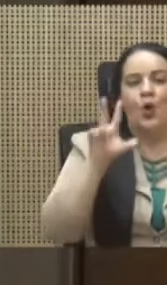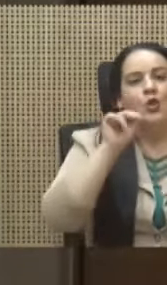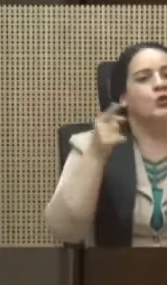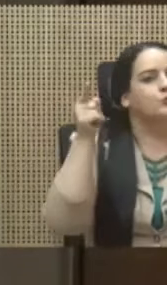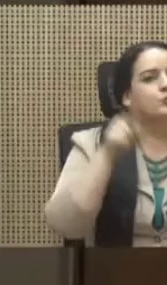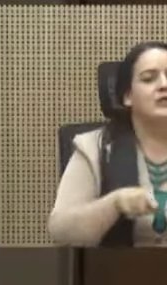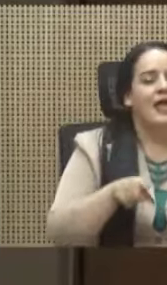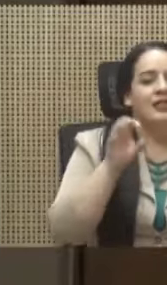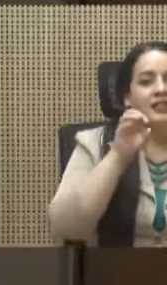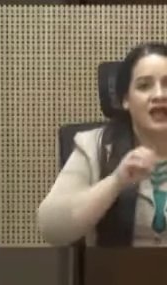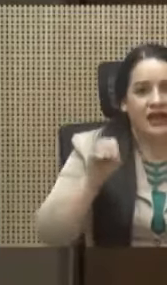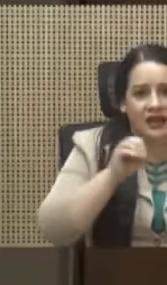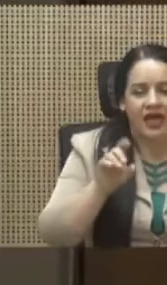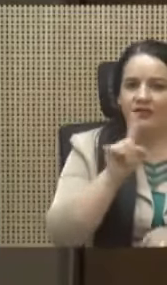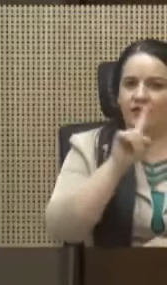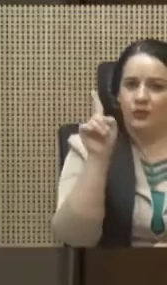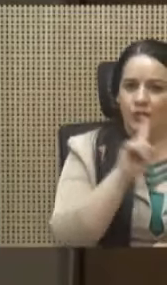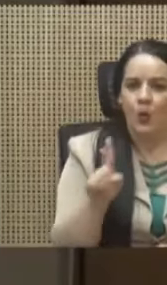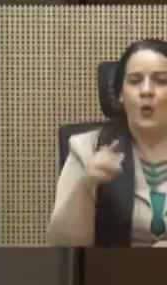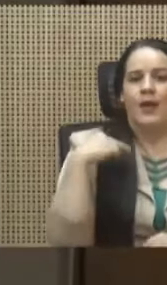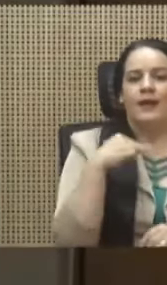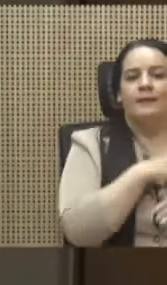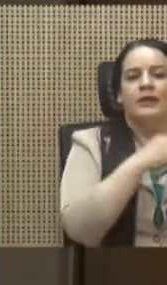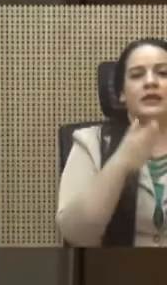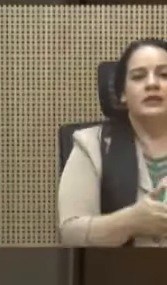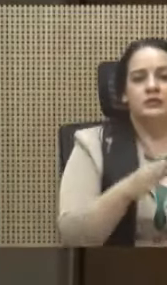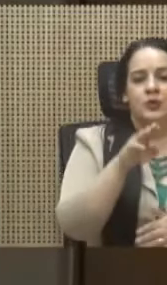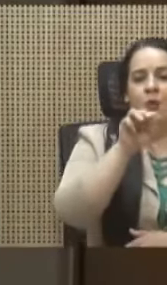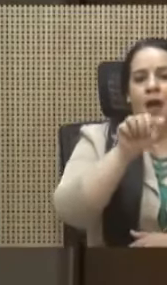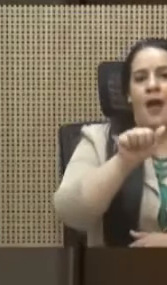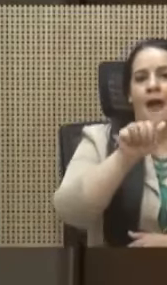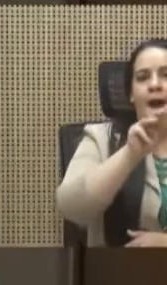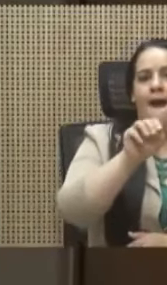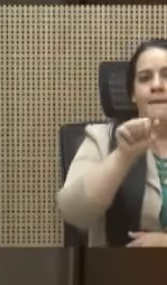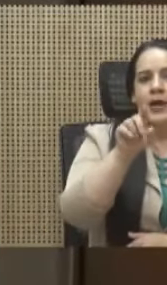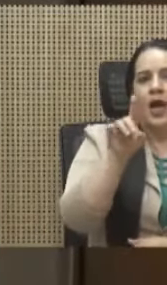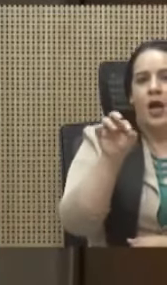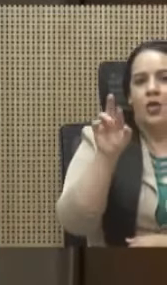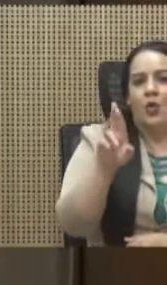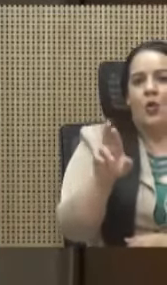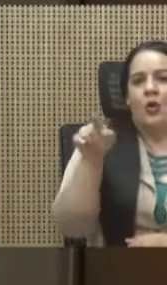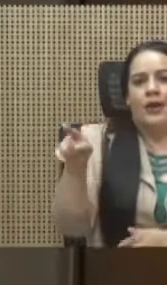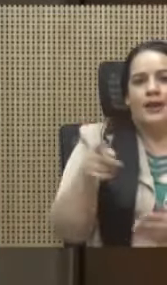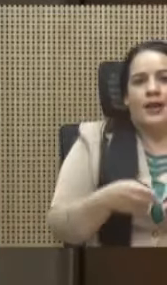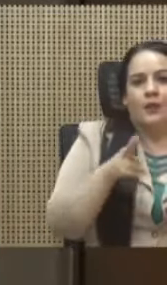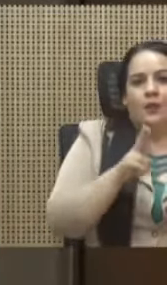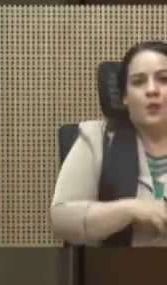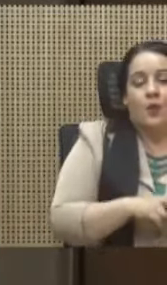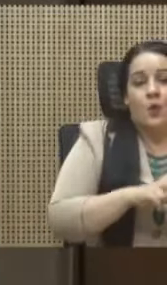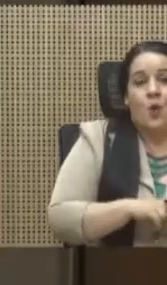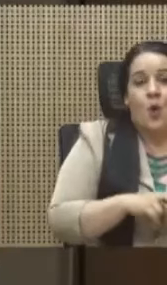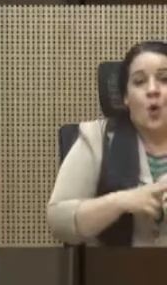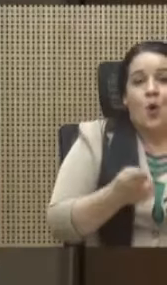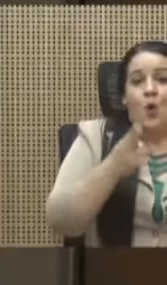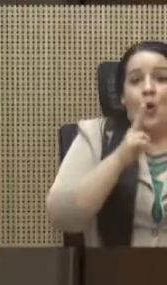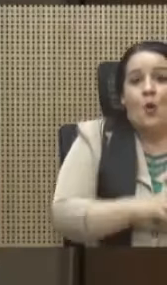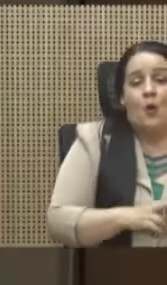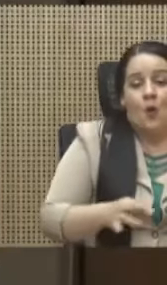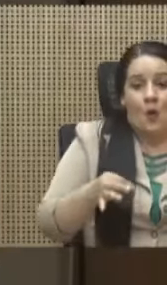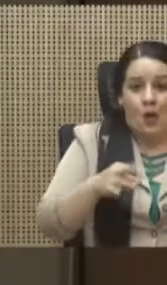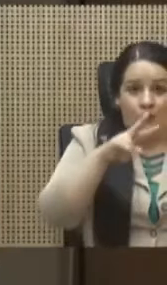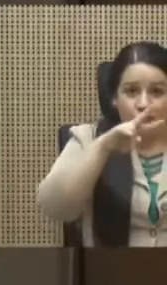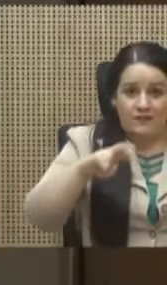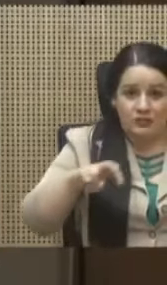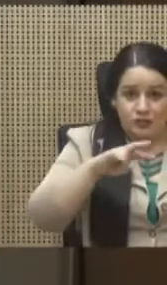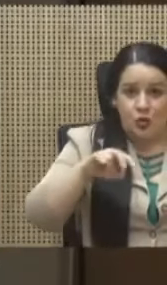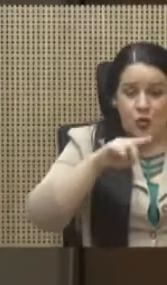nada el ministro Amador adjudicó el contrato de revisión técnica a decra